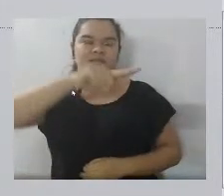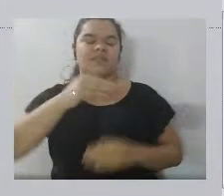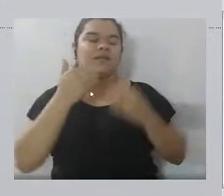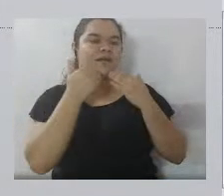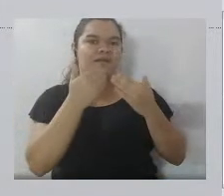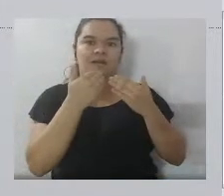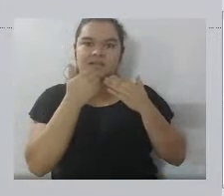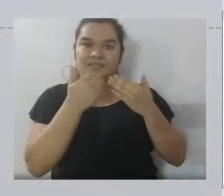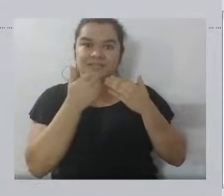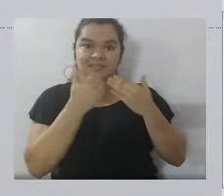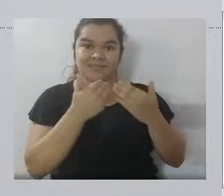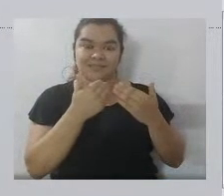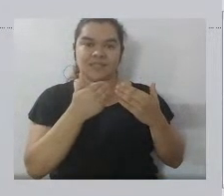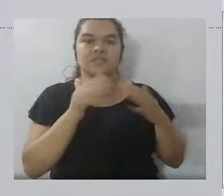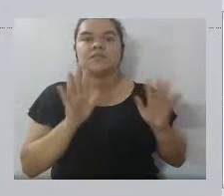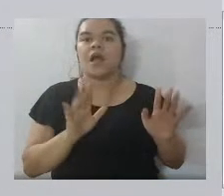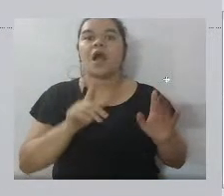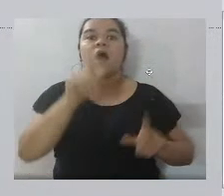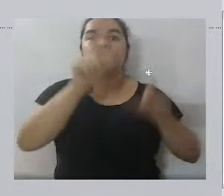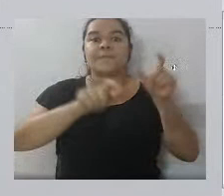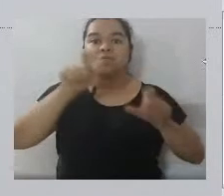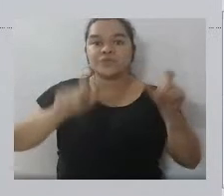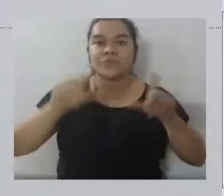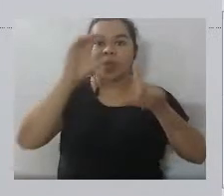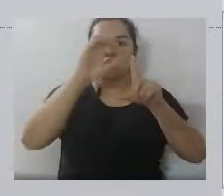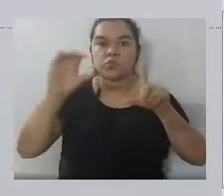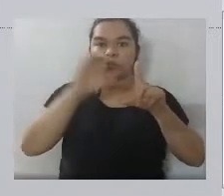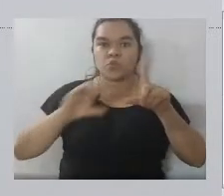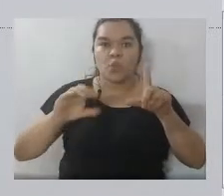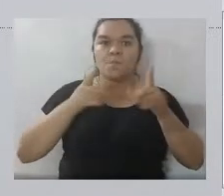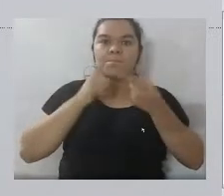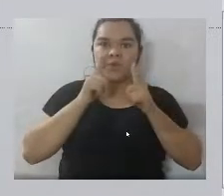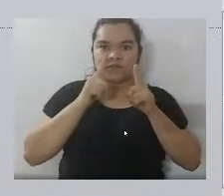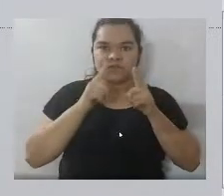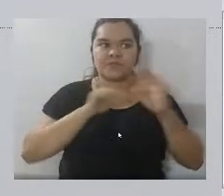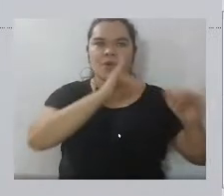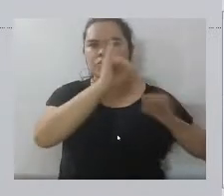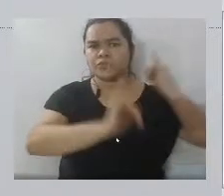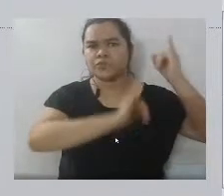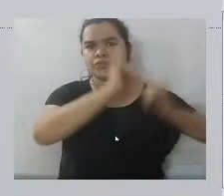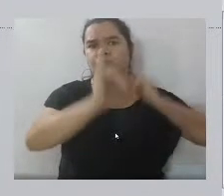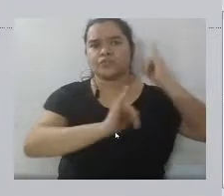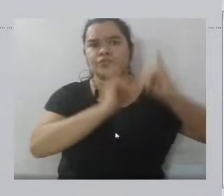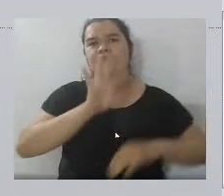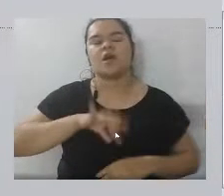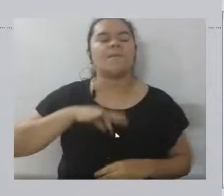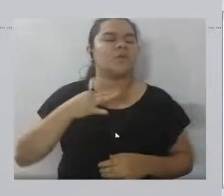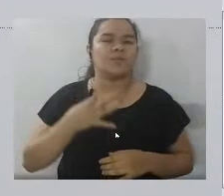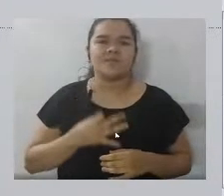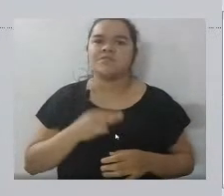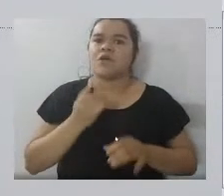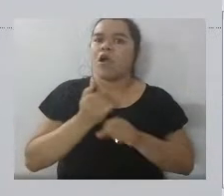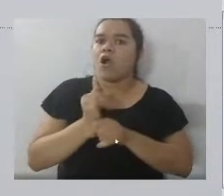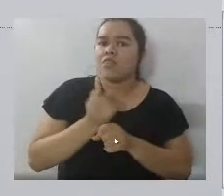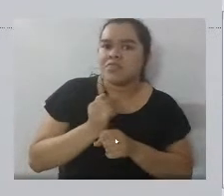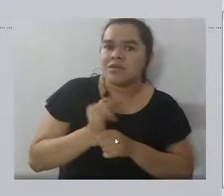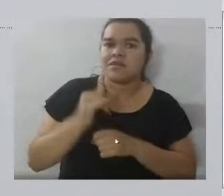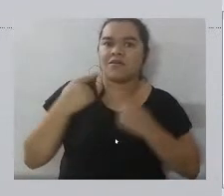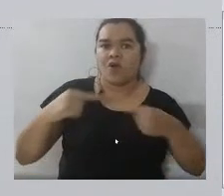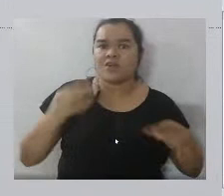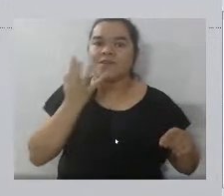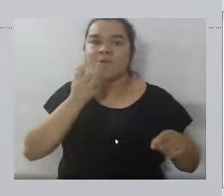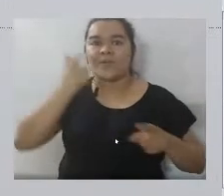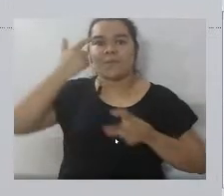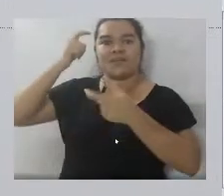Luciano, y en general a todos los disertantes de esta primera etapa, gracias por el compromiso, los consejos, la pasión, y sobre